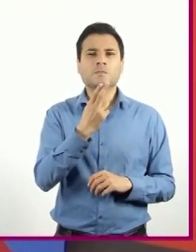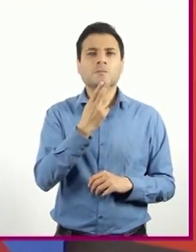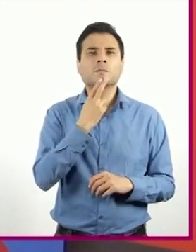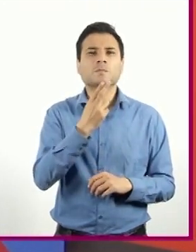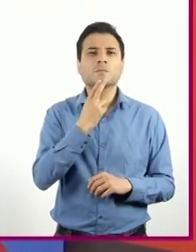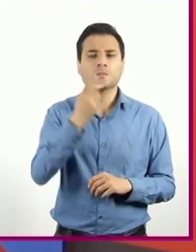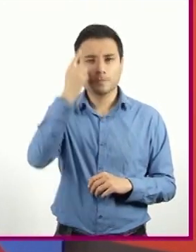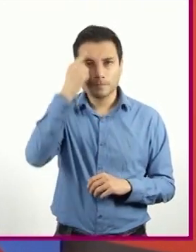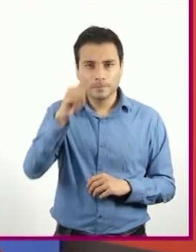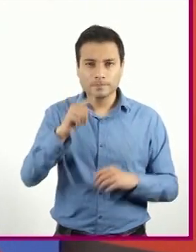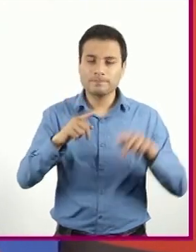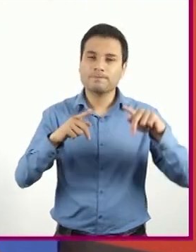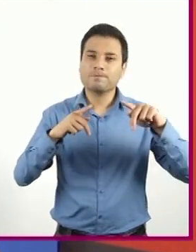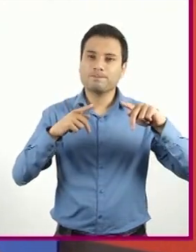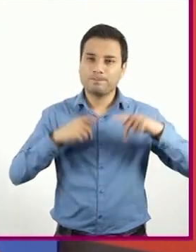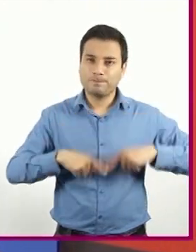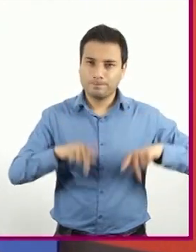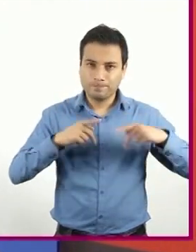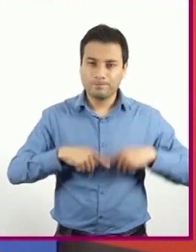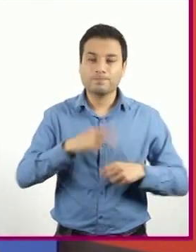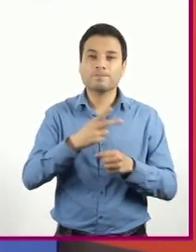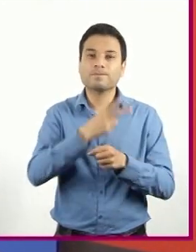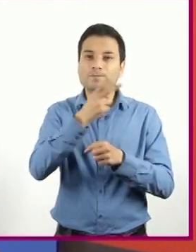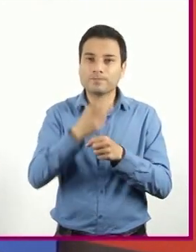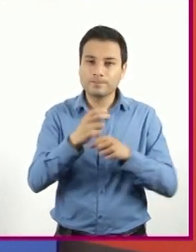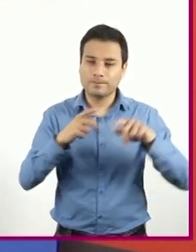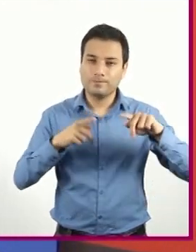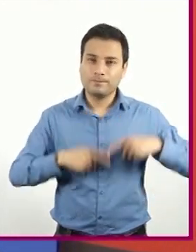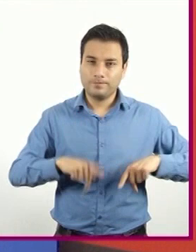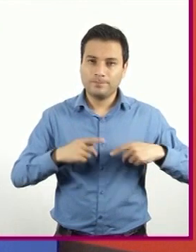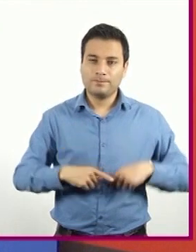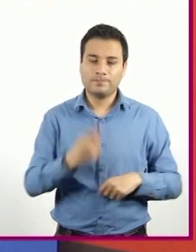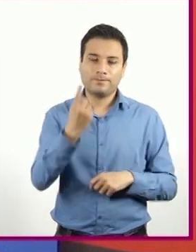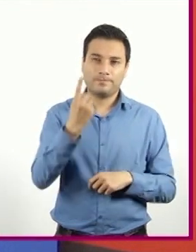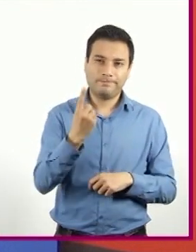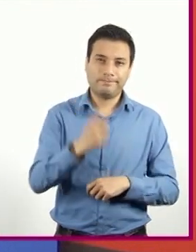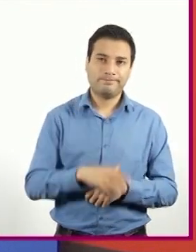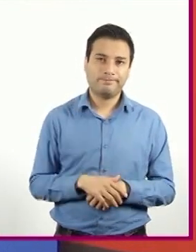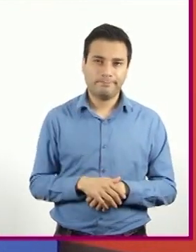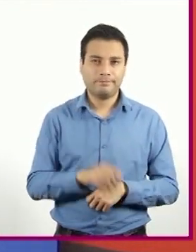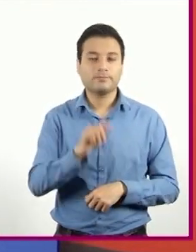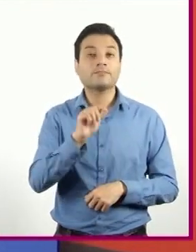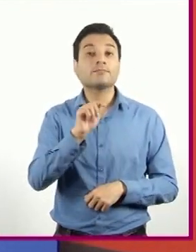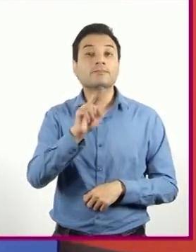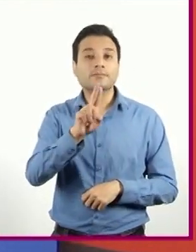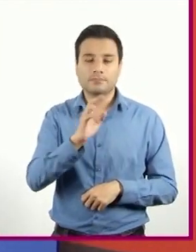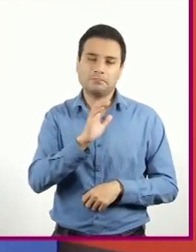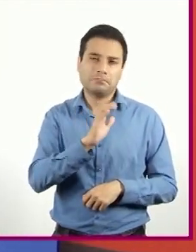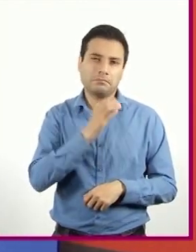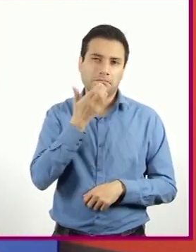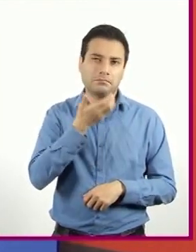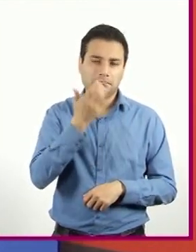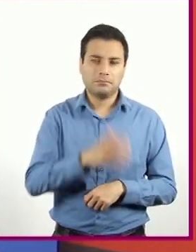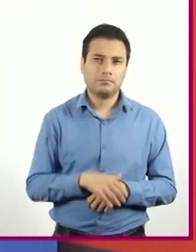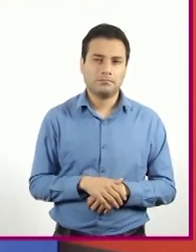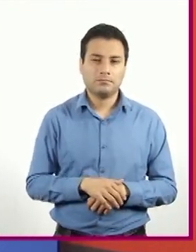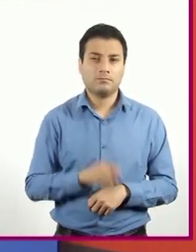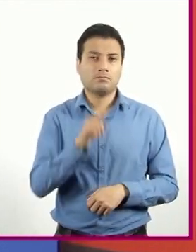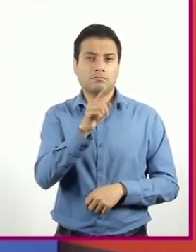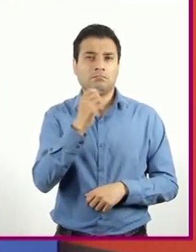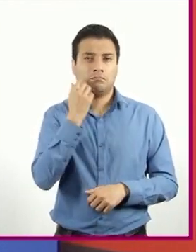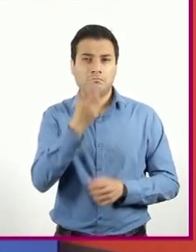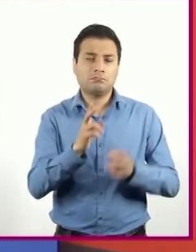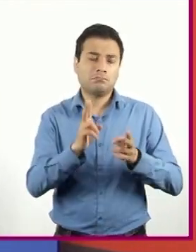usar dirigidos a una segunda persona del singular informal, tú. Si necesitamos hablar en